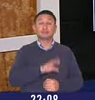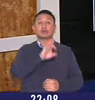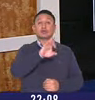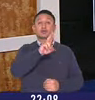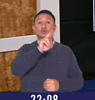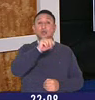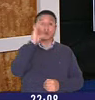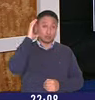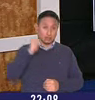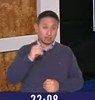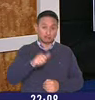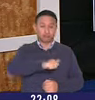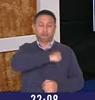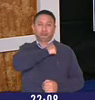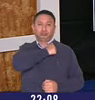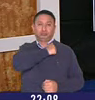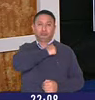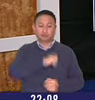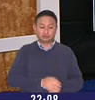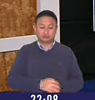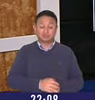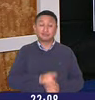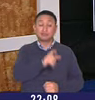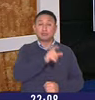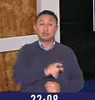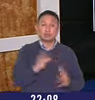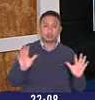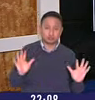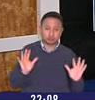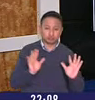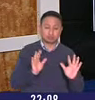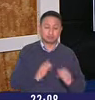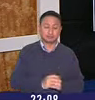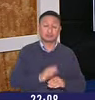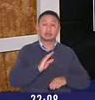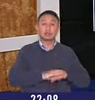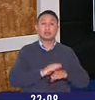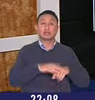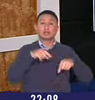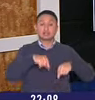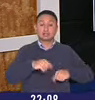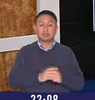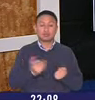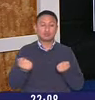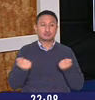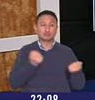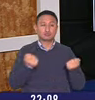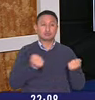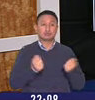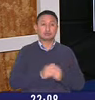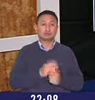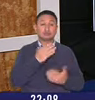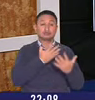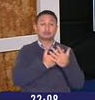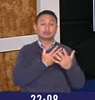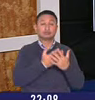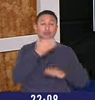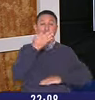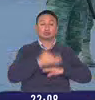turi en Cuenca tras un intento de amotinamiento esto debido a los operativos realizados en la cárcel de